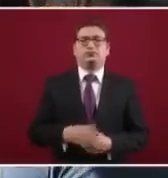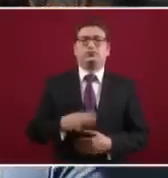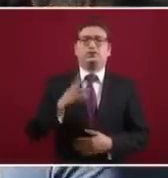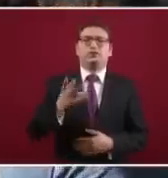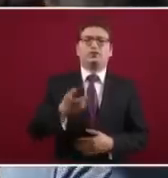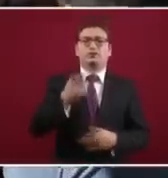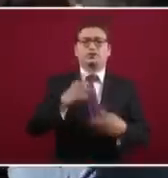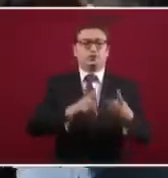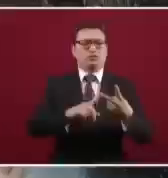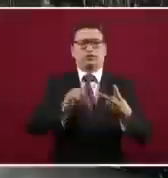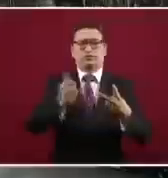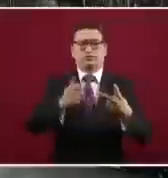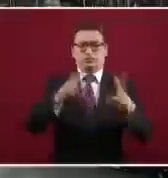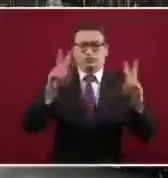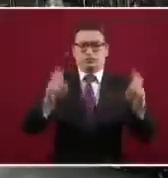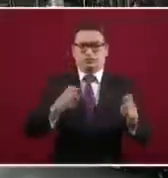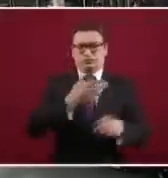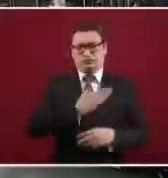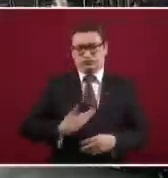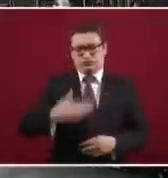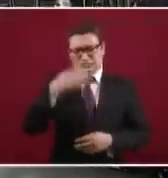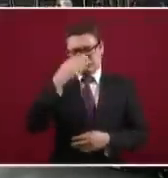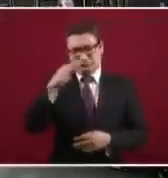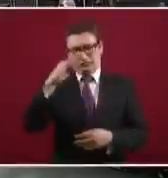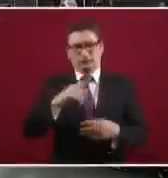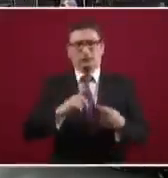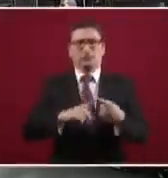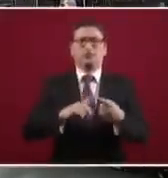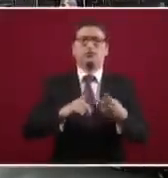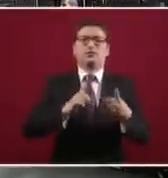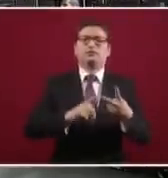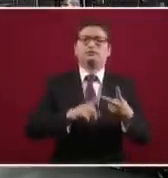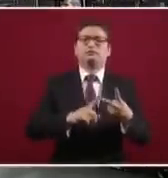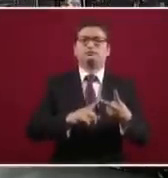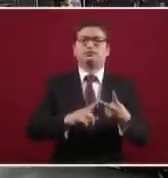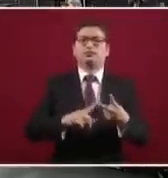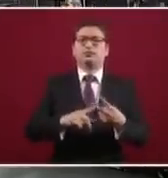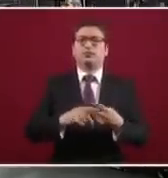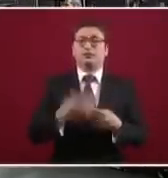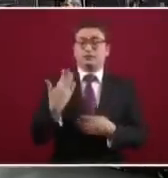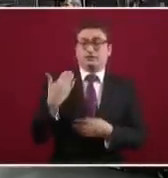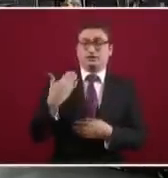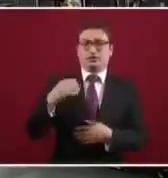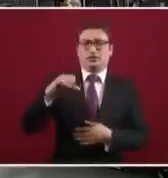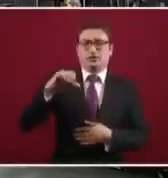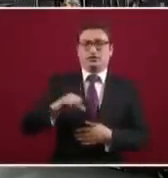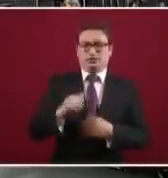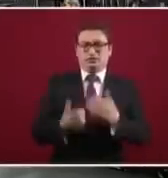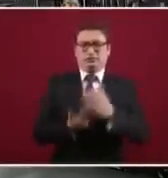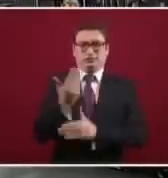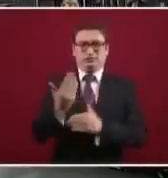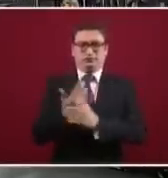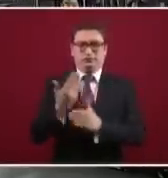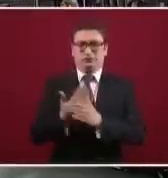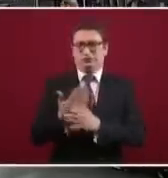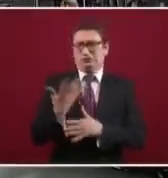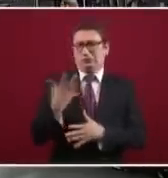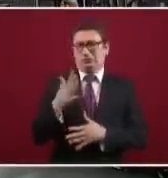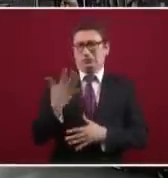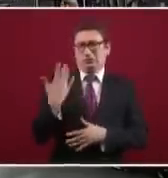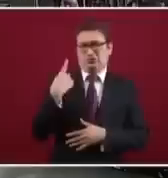Segundo tema, señor presidente. El otro fue el primer tema. El segundo es, hoy en la mañana, hace menos de una